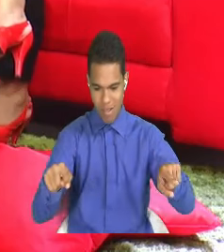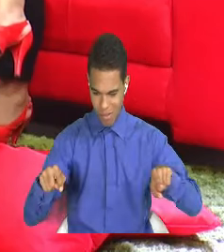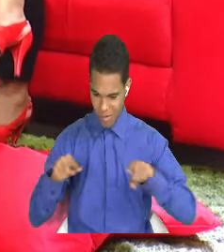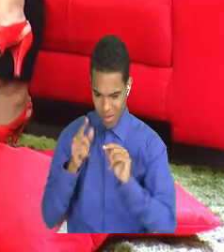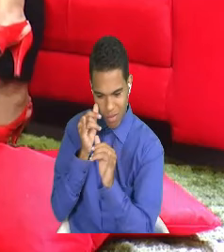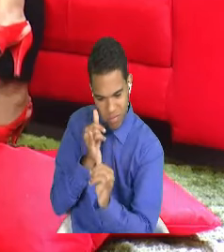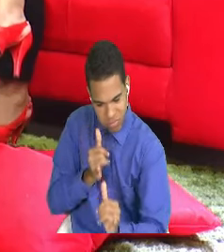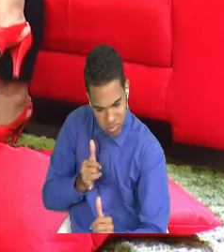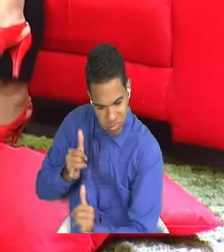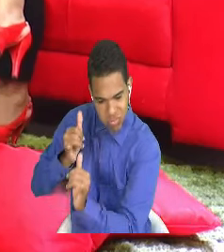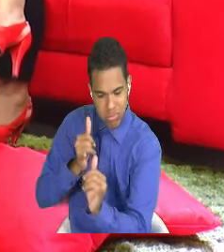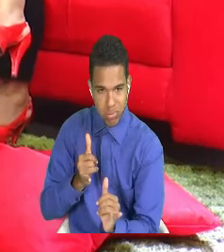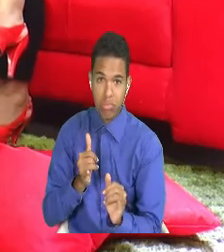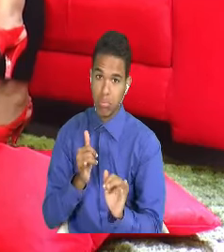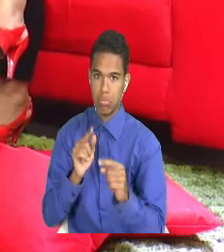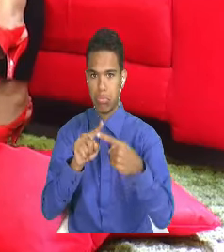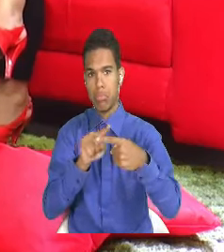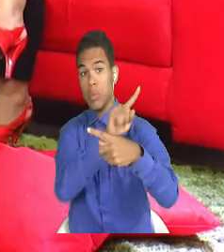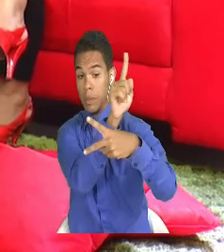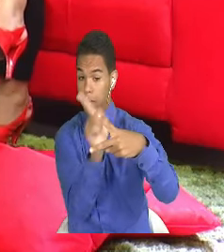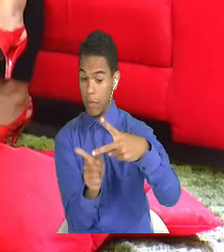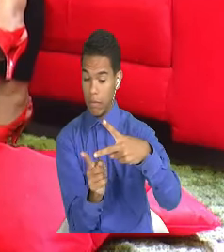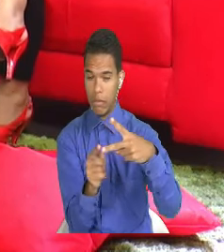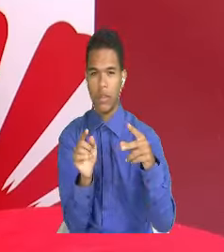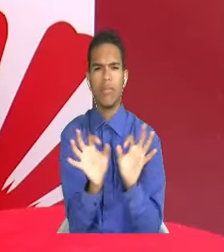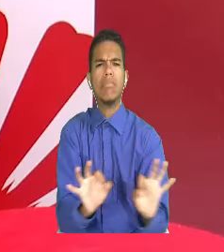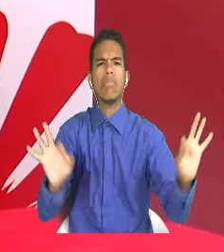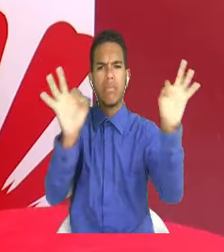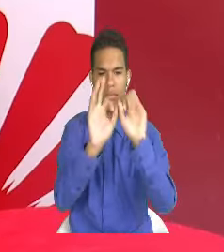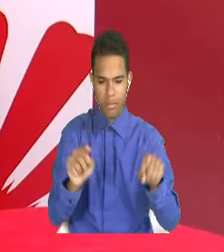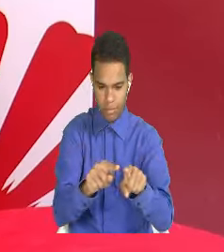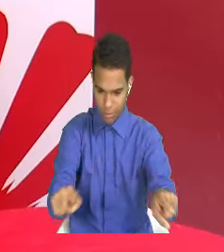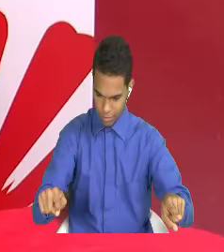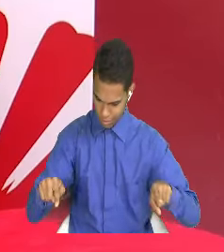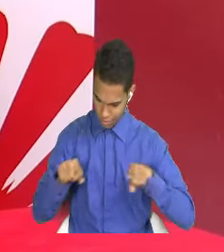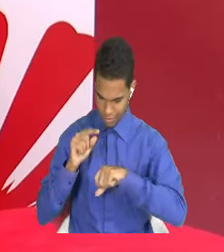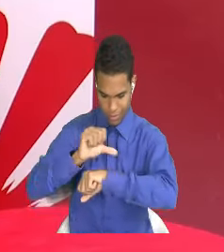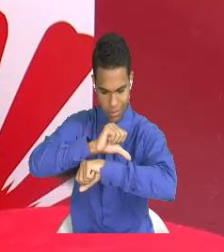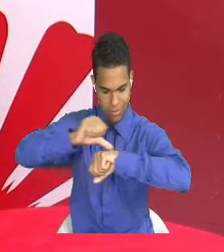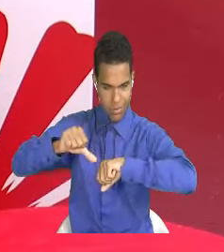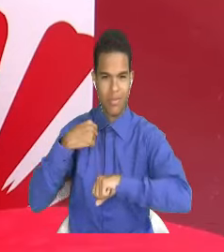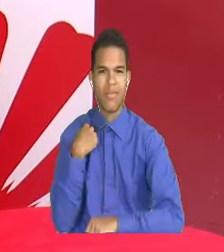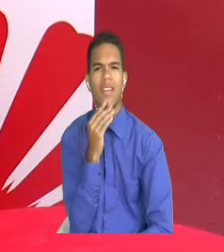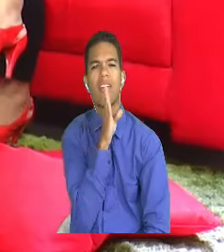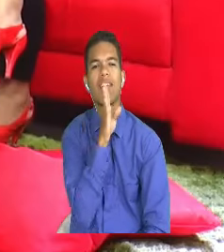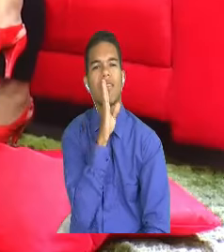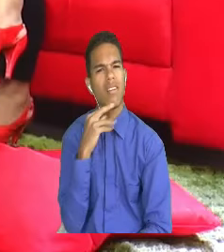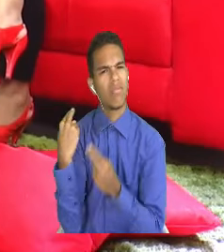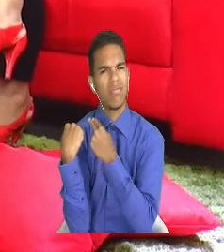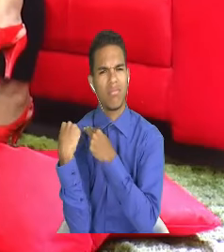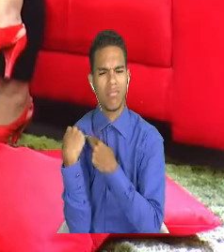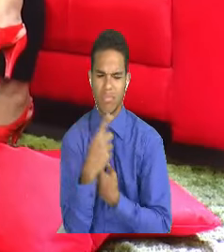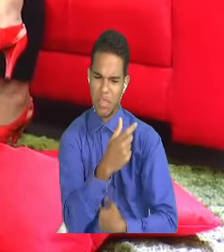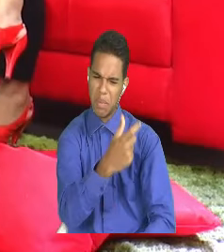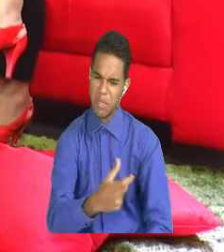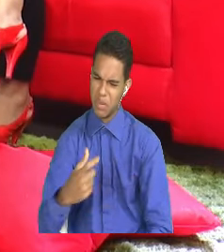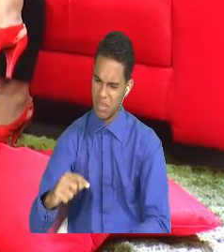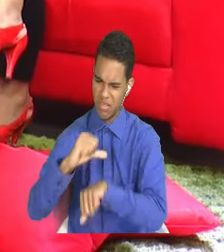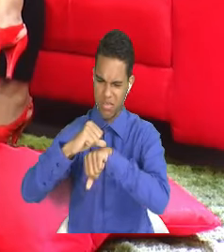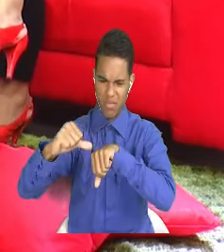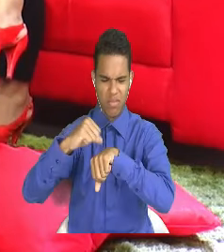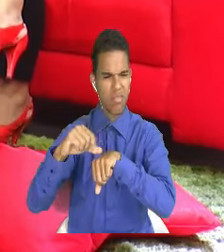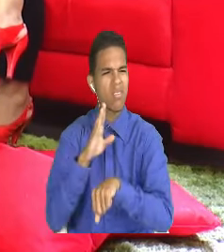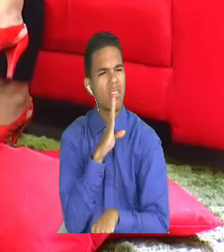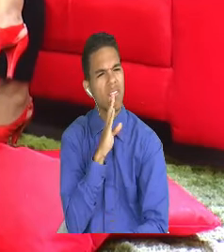la de cirugía. ¿Con qué cirujanos en Barranca Bermeja vamos a contar para esta área de la clínica? Bueno, nosotros inicialmente estamos un